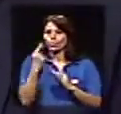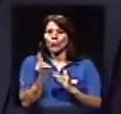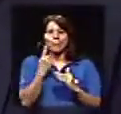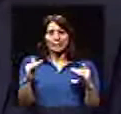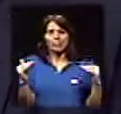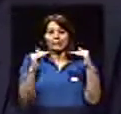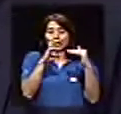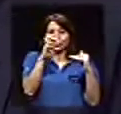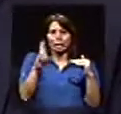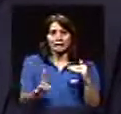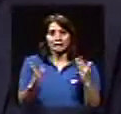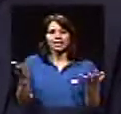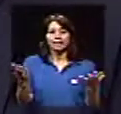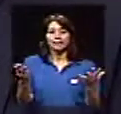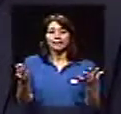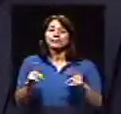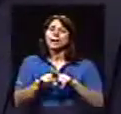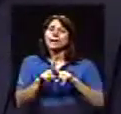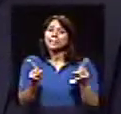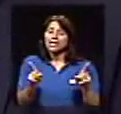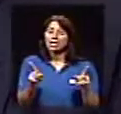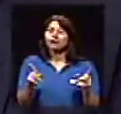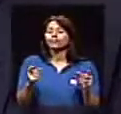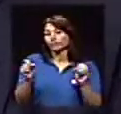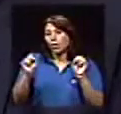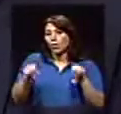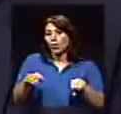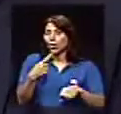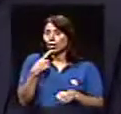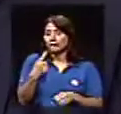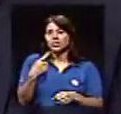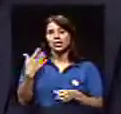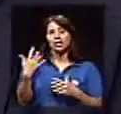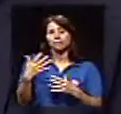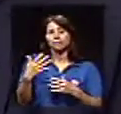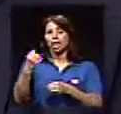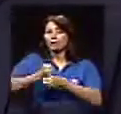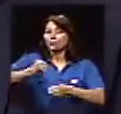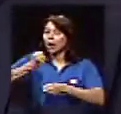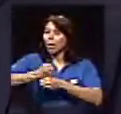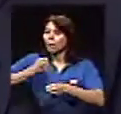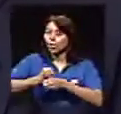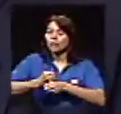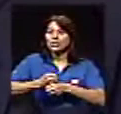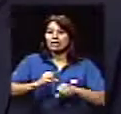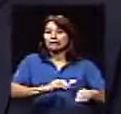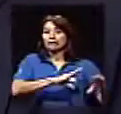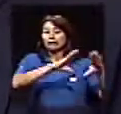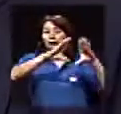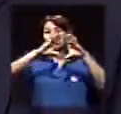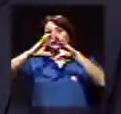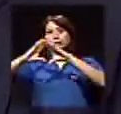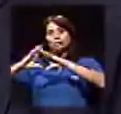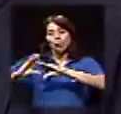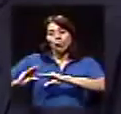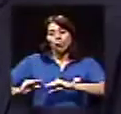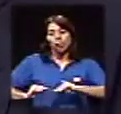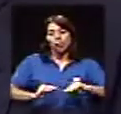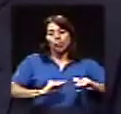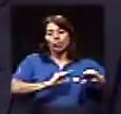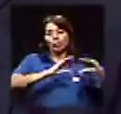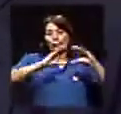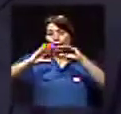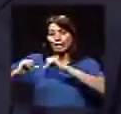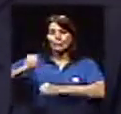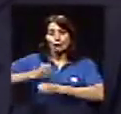Pero la verdad es que sí puedo decir que es una labor de 24 horas, la labor en el campo empresarial, es